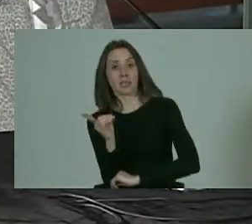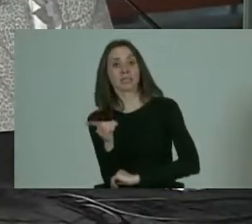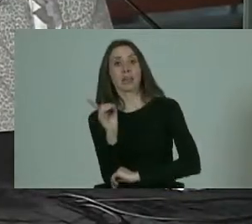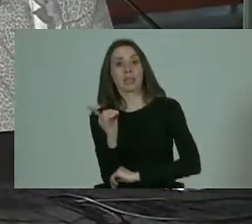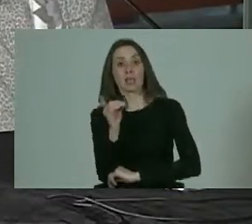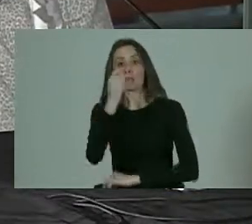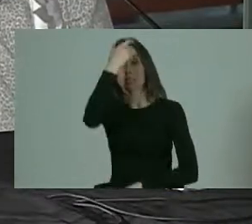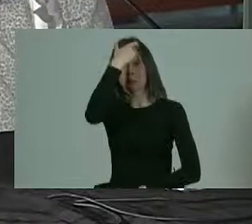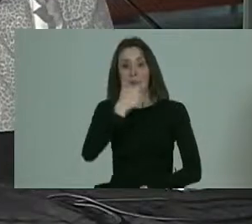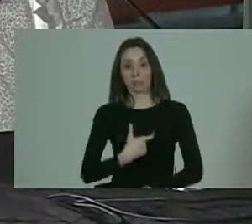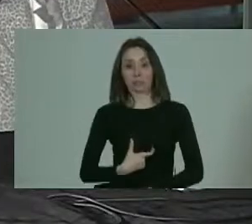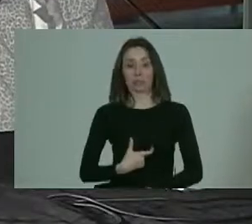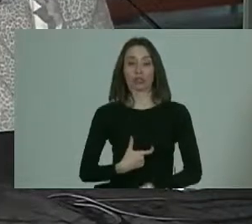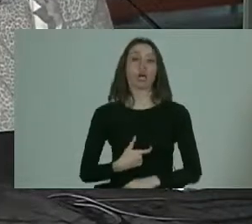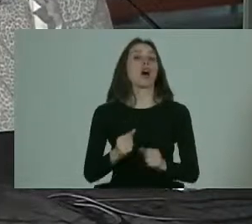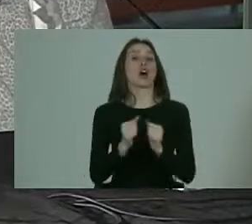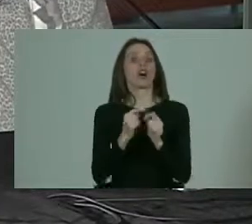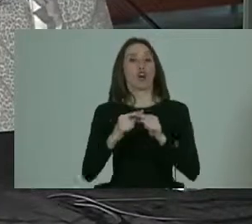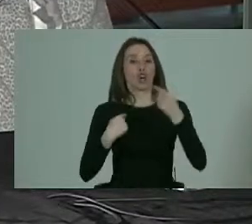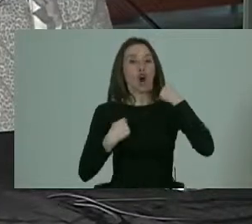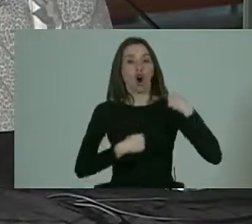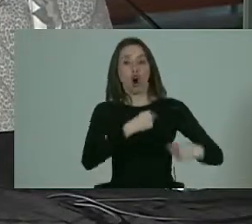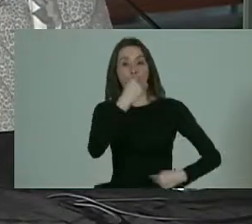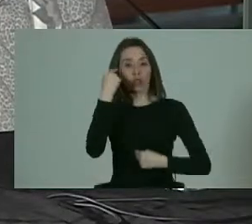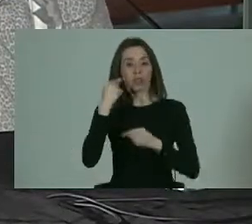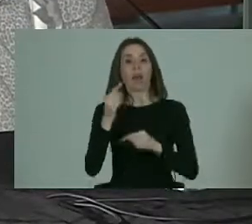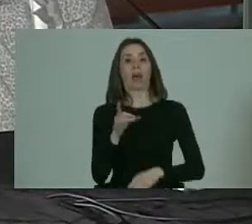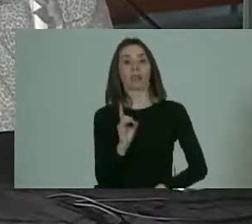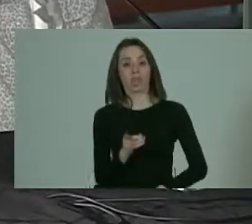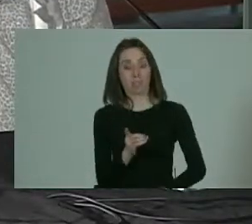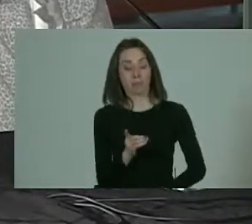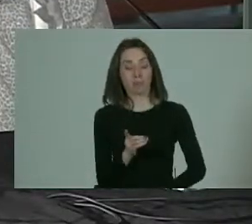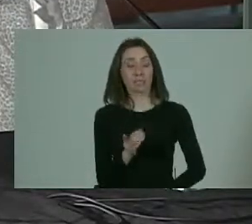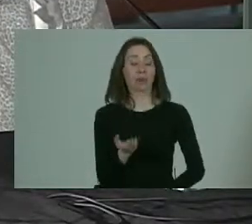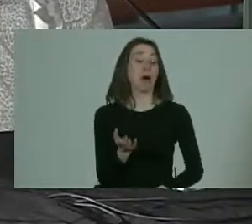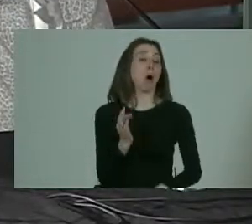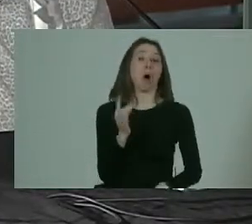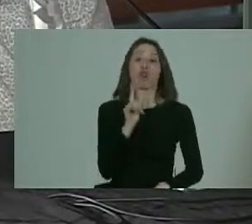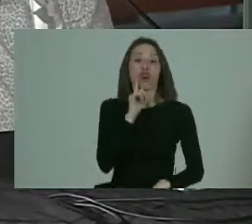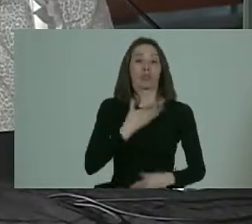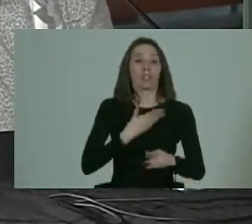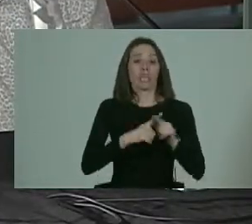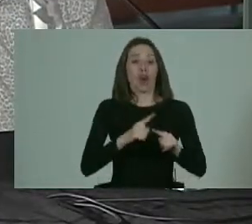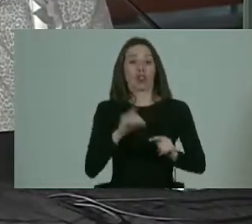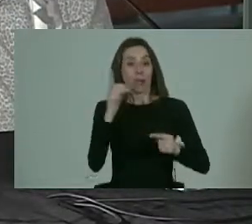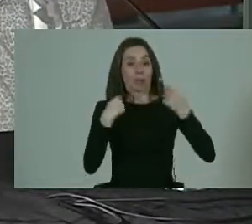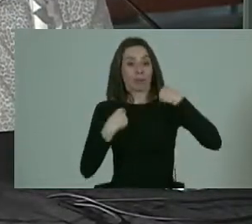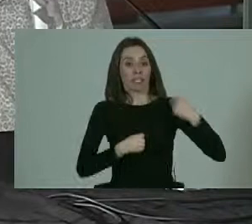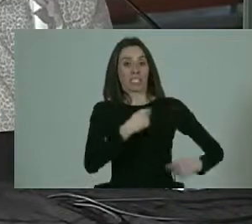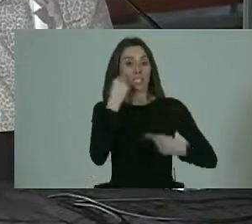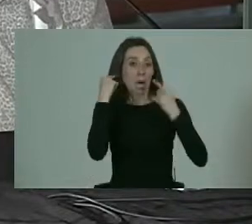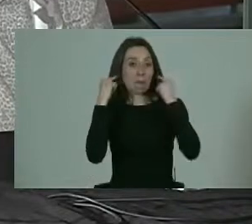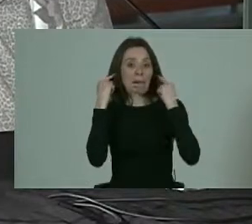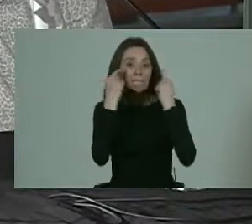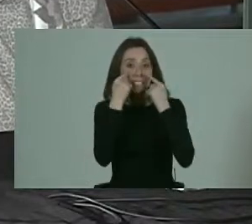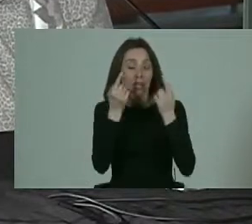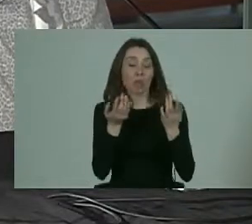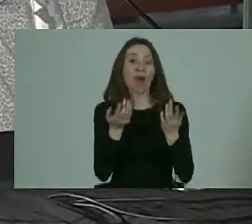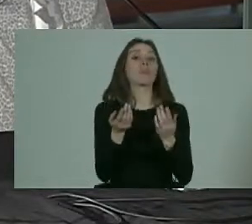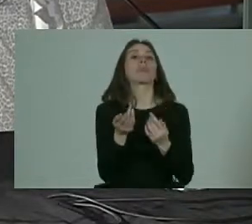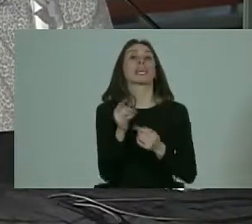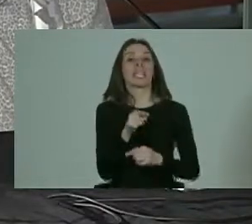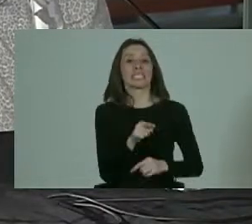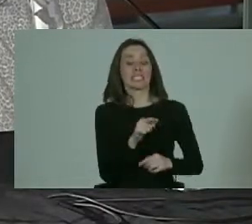una persona con otras discapacidades o no debe ser tratada y debe ser entonces